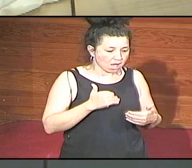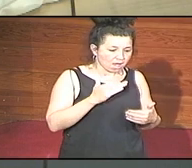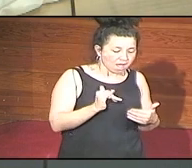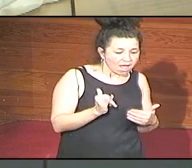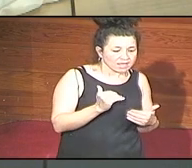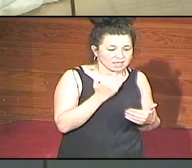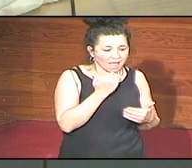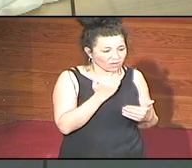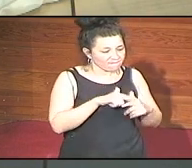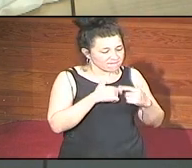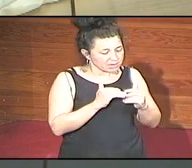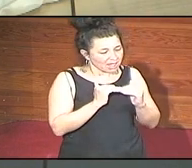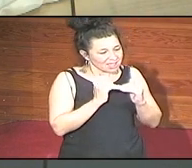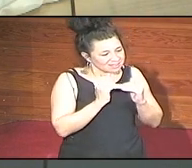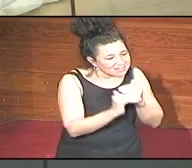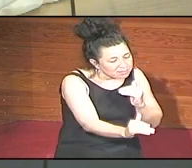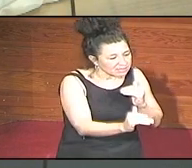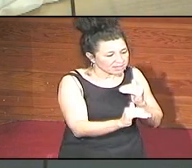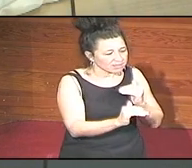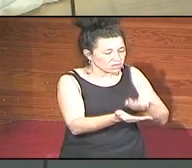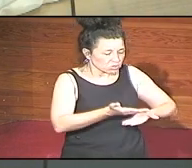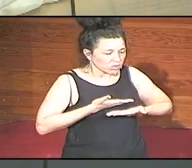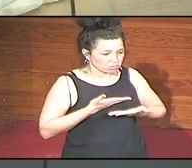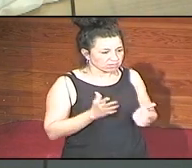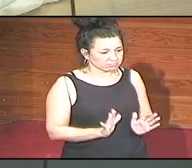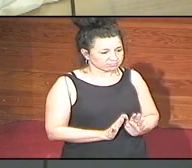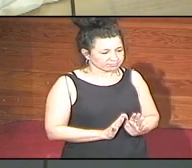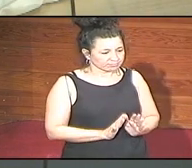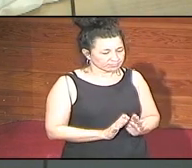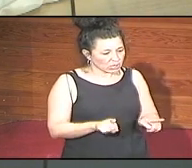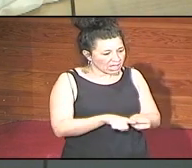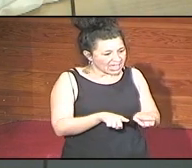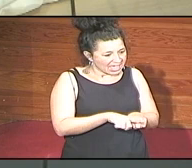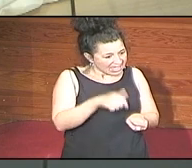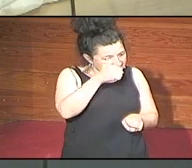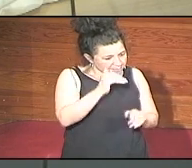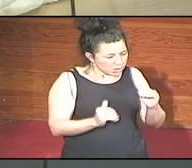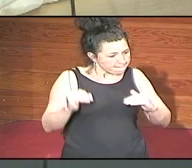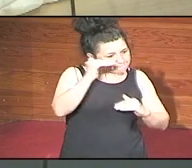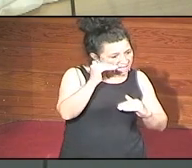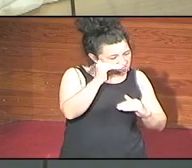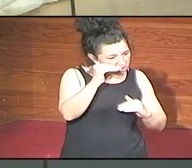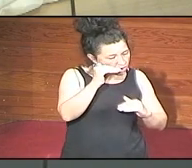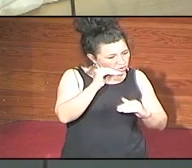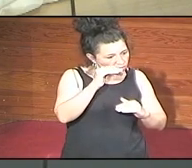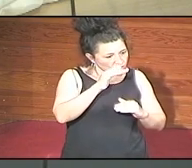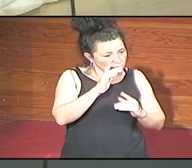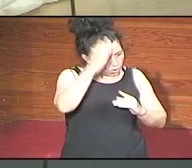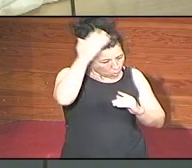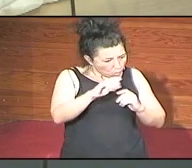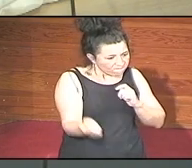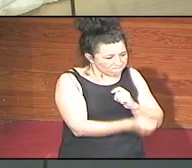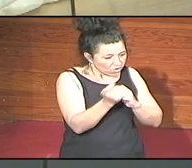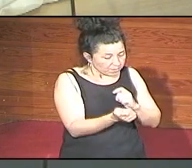en mi familia y eso te ayuda pero mi hermano mayor es bombero y mi hermano cuando tiene que ir a un incendio y ve que